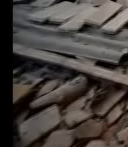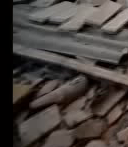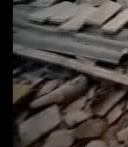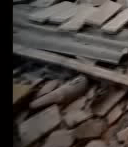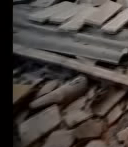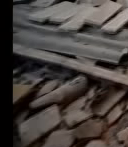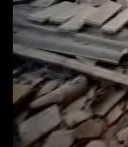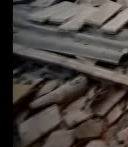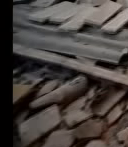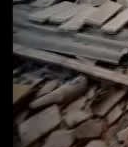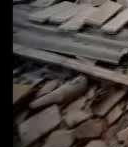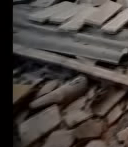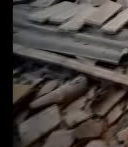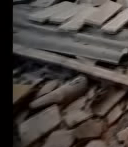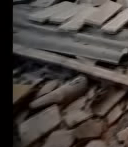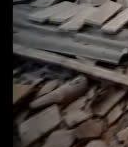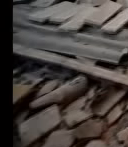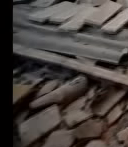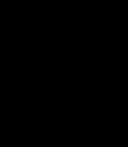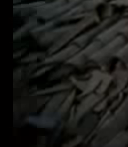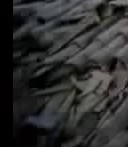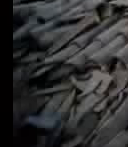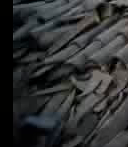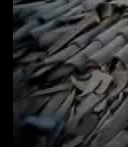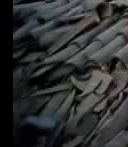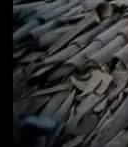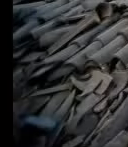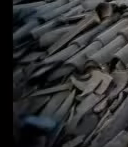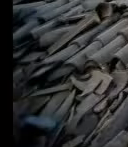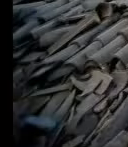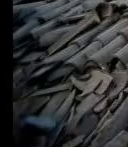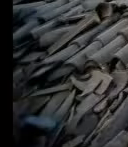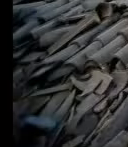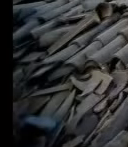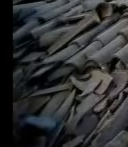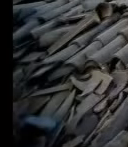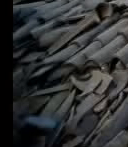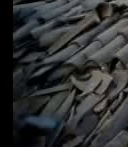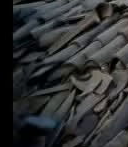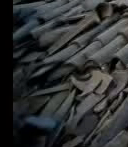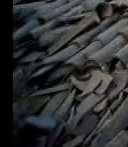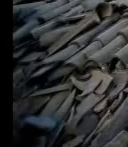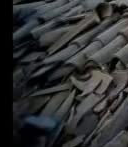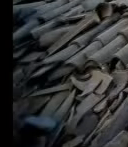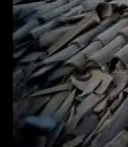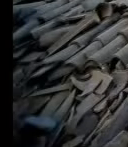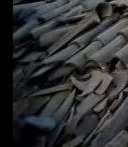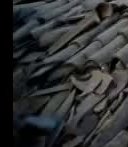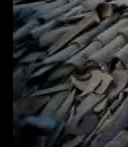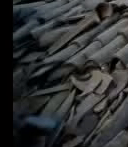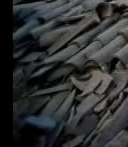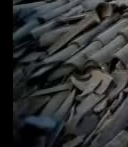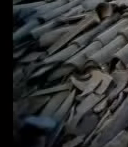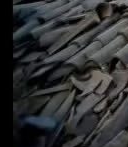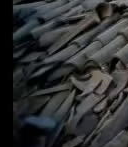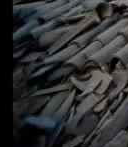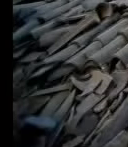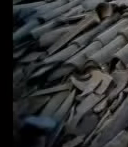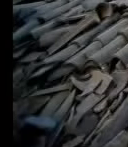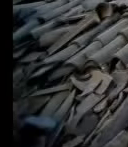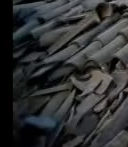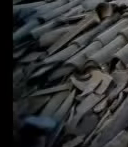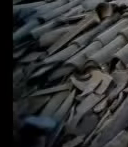los municipios italianos de Norcia, en la provincia de Perugia, los de Amatrice y Acumuli, en la provincia de Rieti, y Arcuata también del Tronto, en